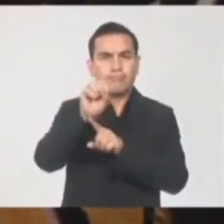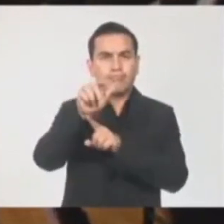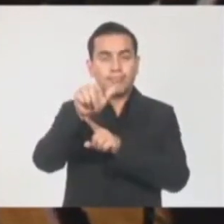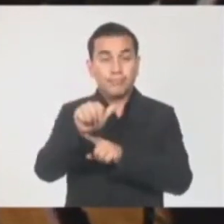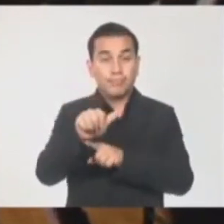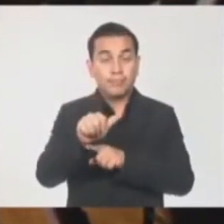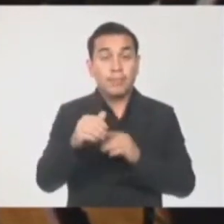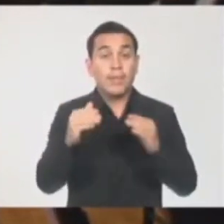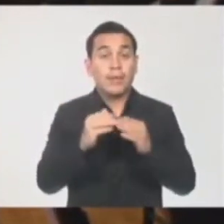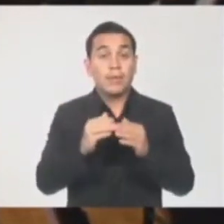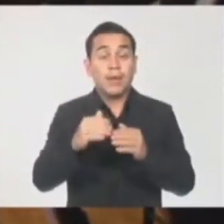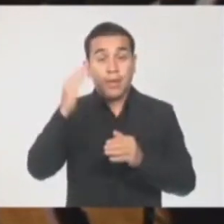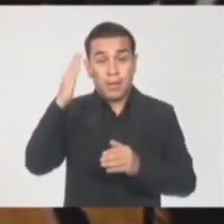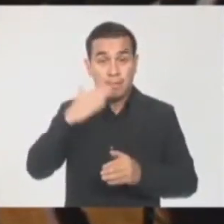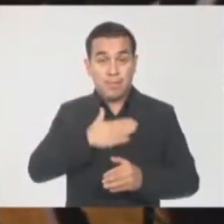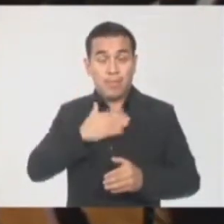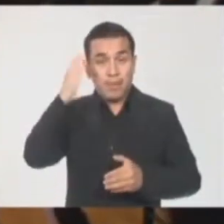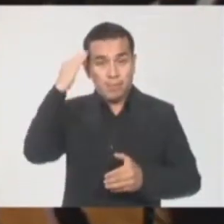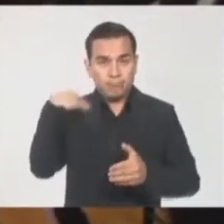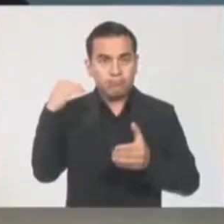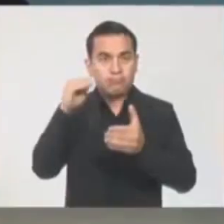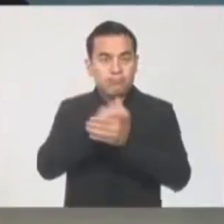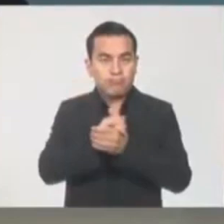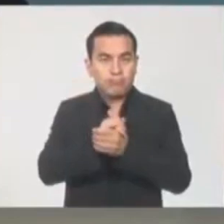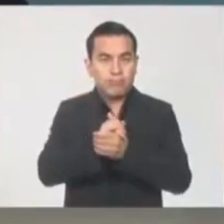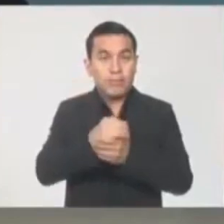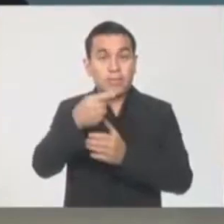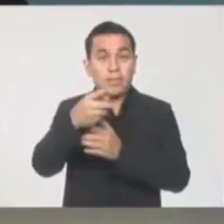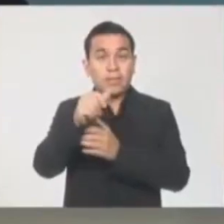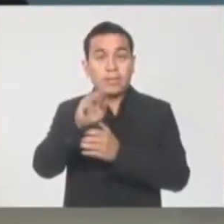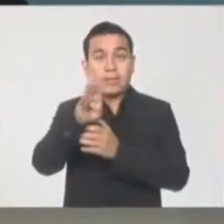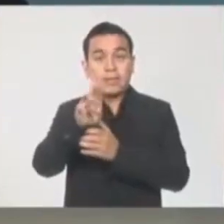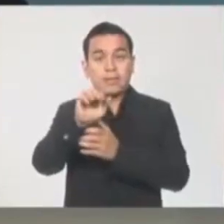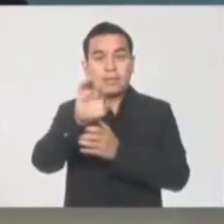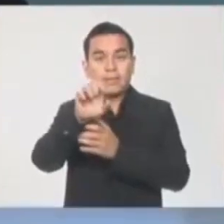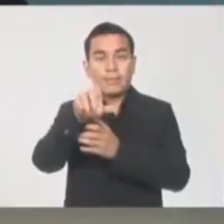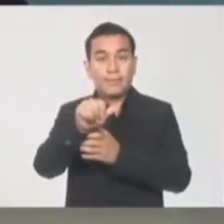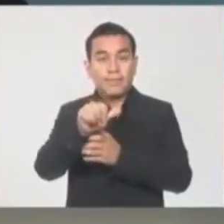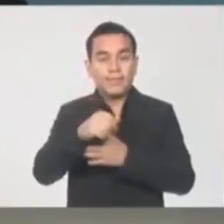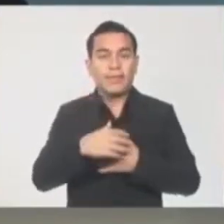Mi querida esposa Gabriela, la primera dama de la República.